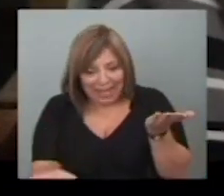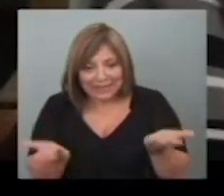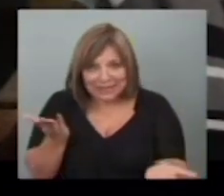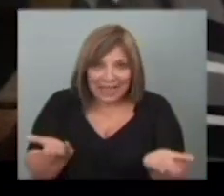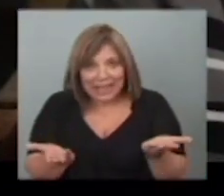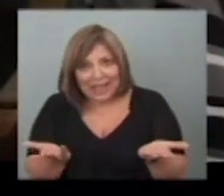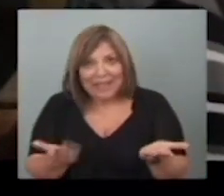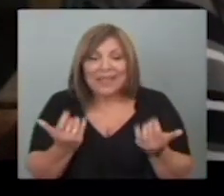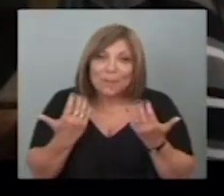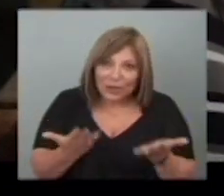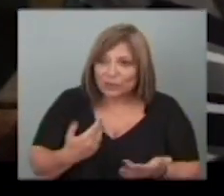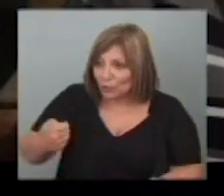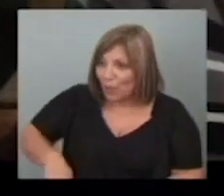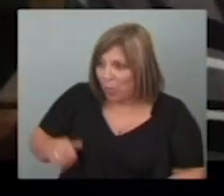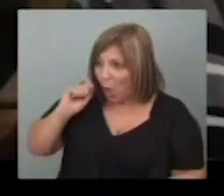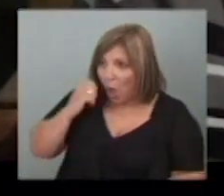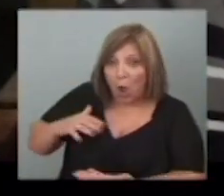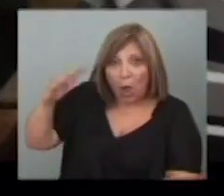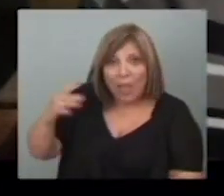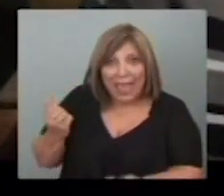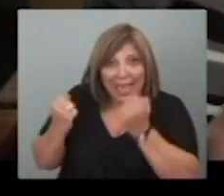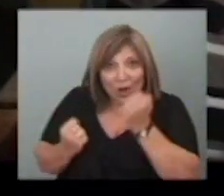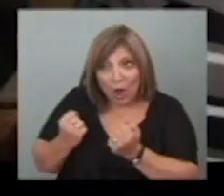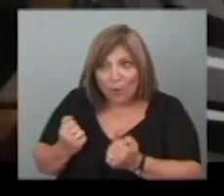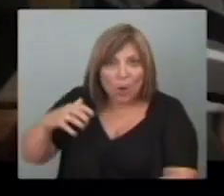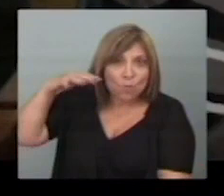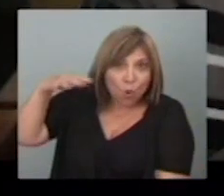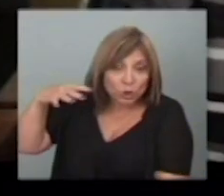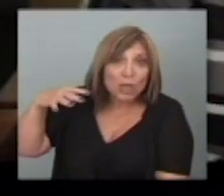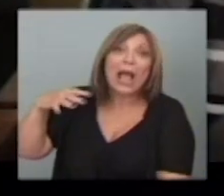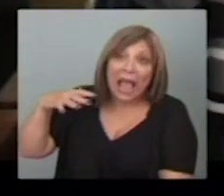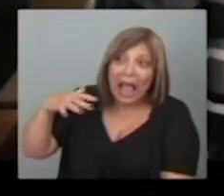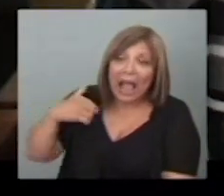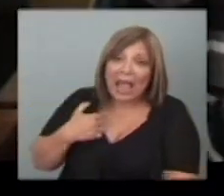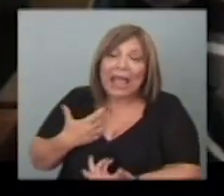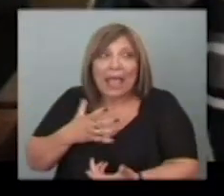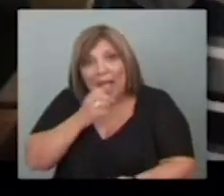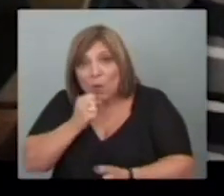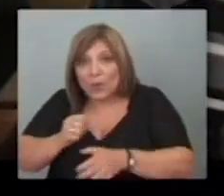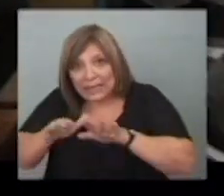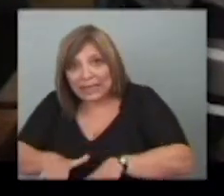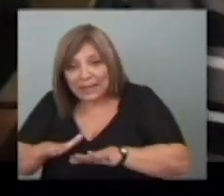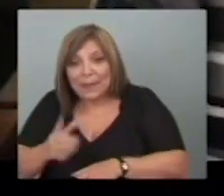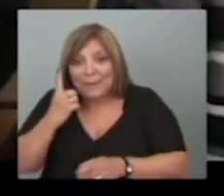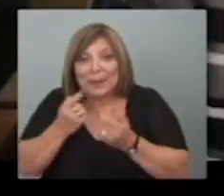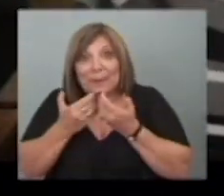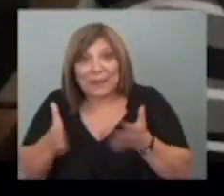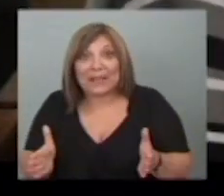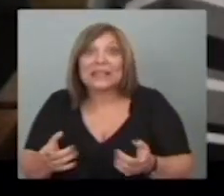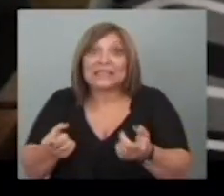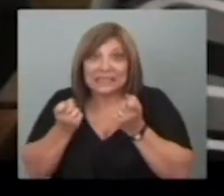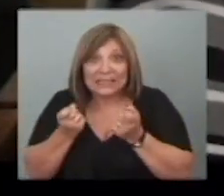tiene que compensar, por eso tiene que compensar siempre mucho lo económico, para que lo económico sea lo que va, en una primera instancia